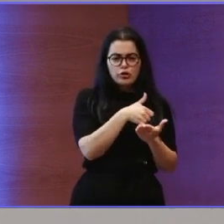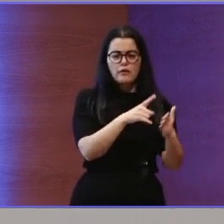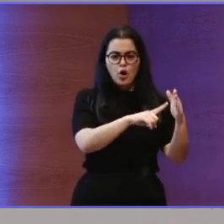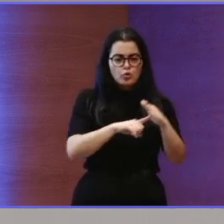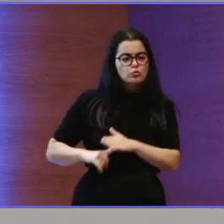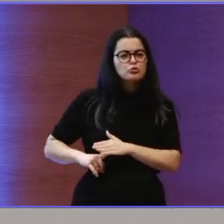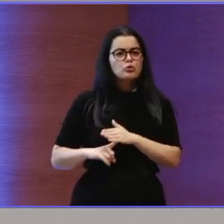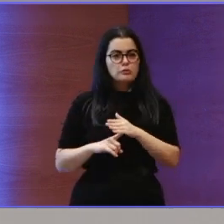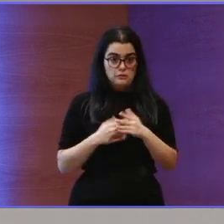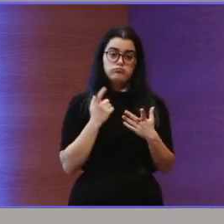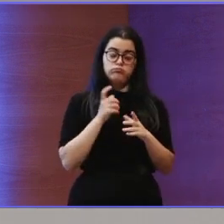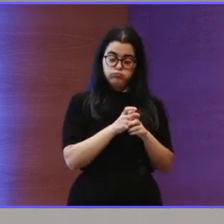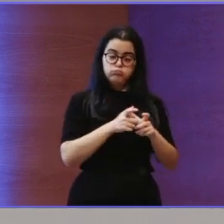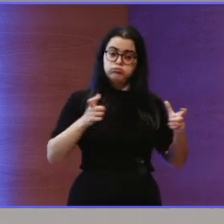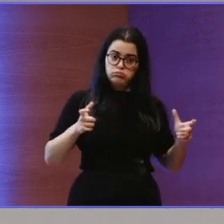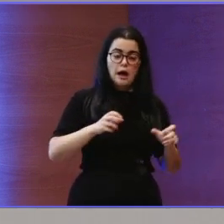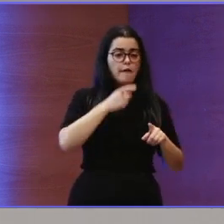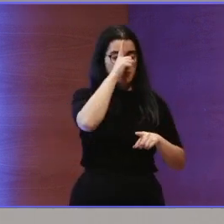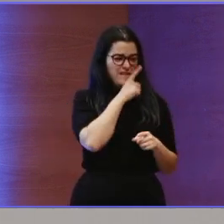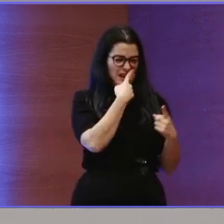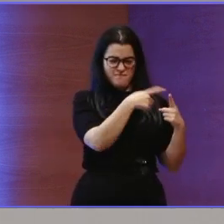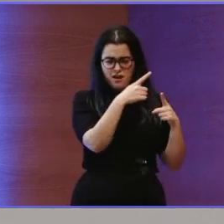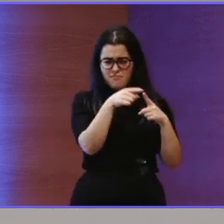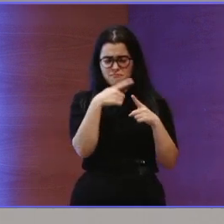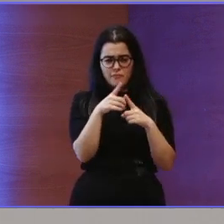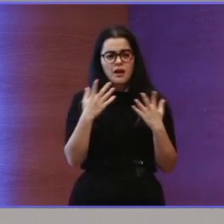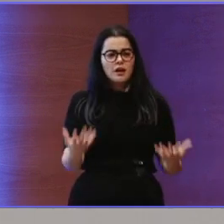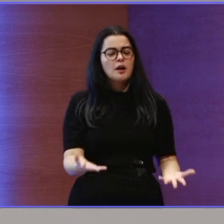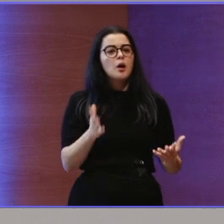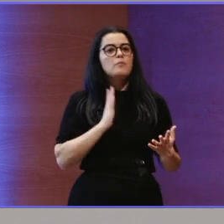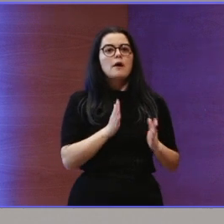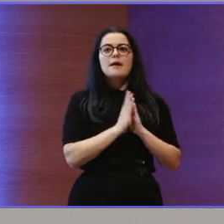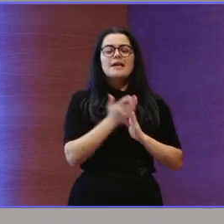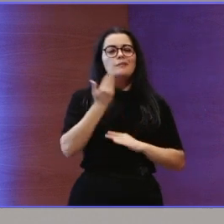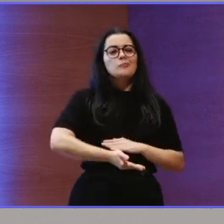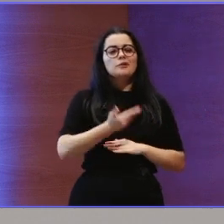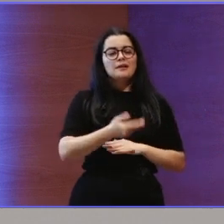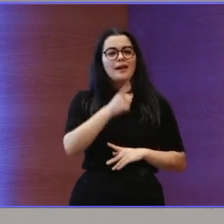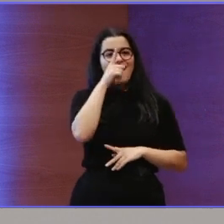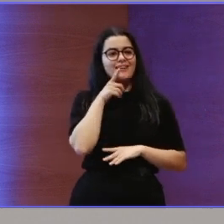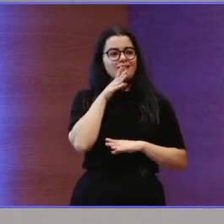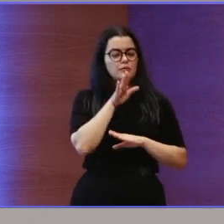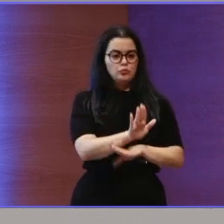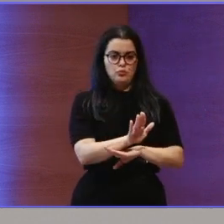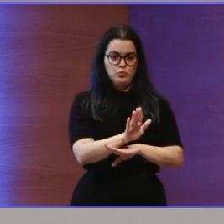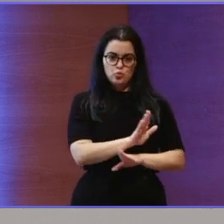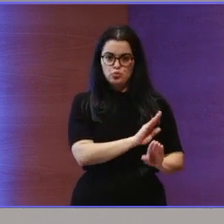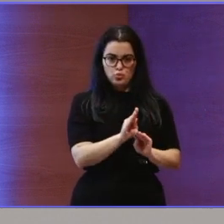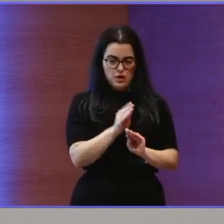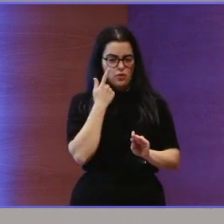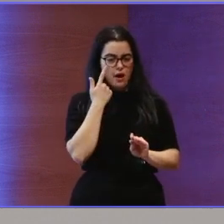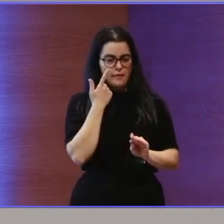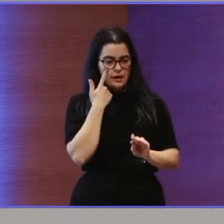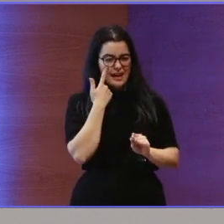exclusión que son muchas muy variadas muy var pintas es importante que la actitud con la que se enfoque